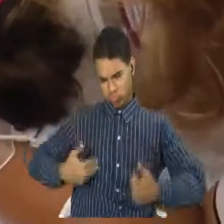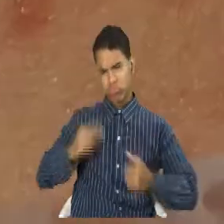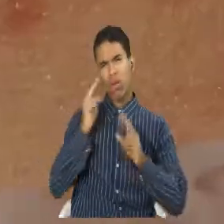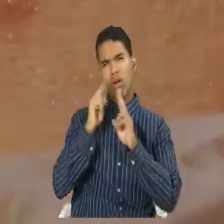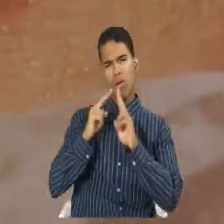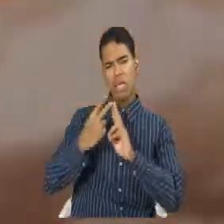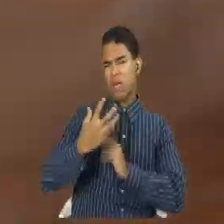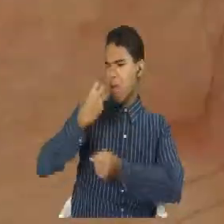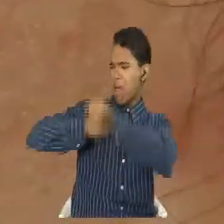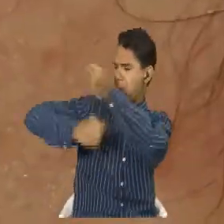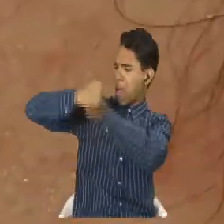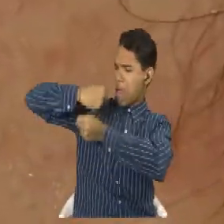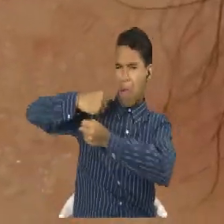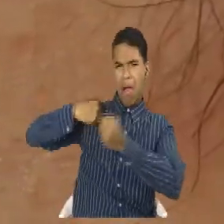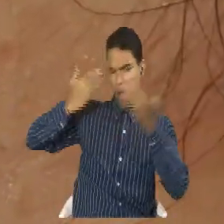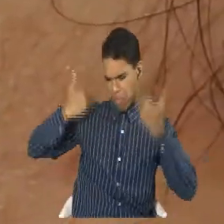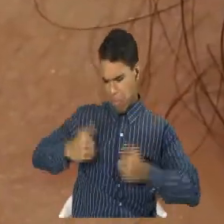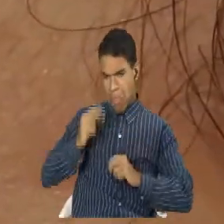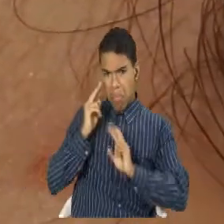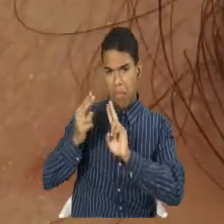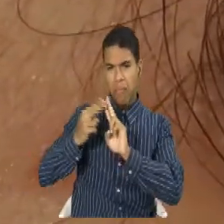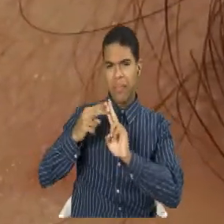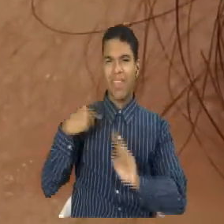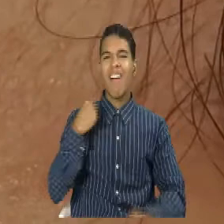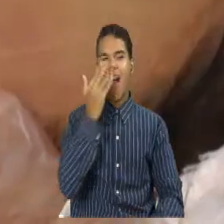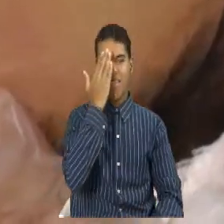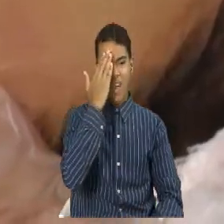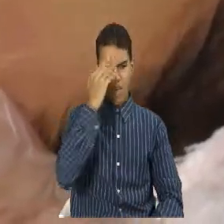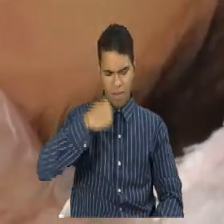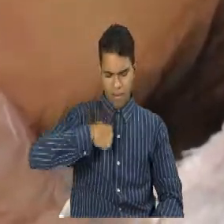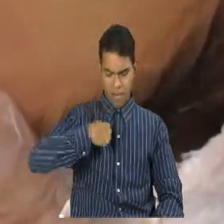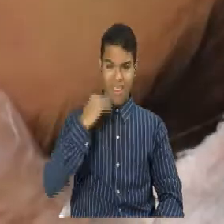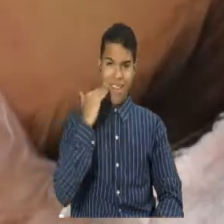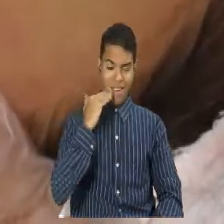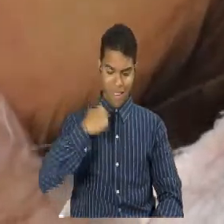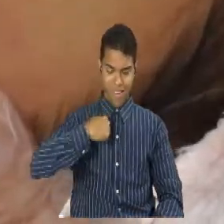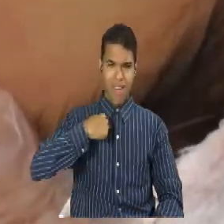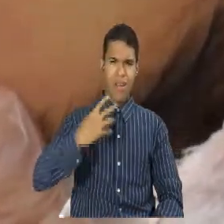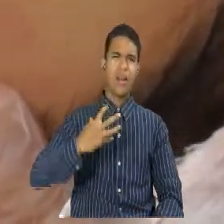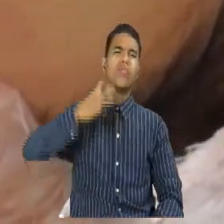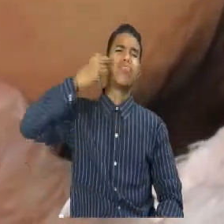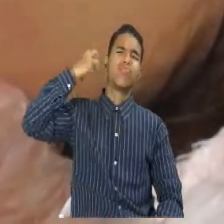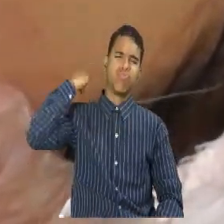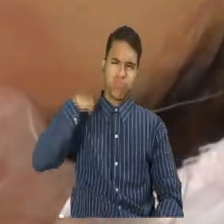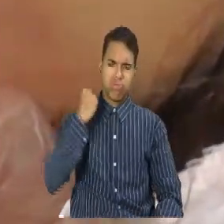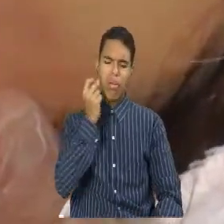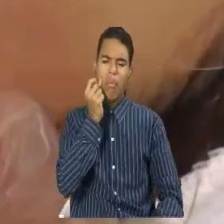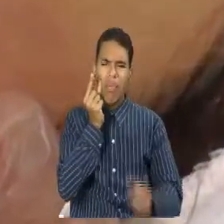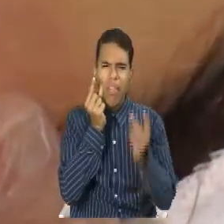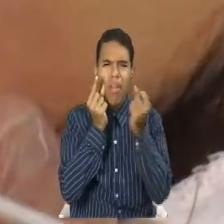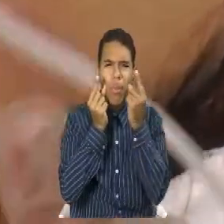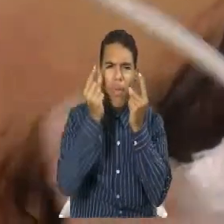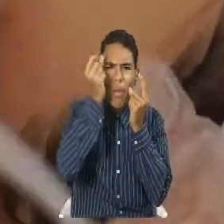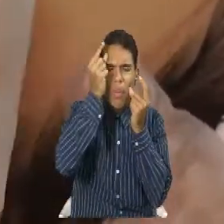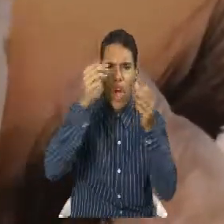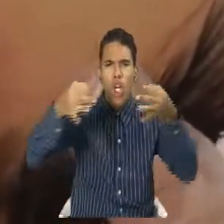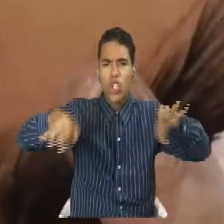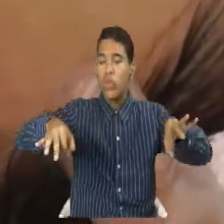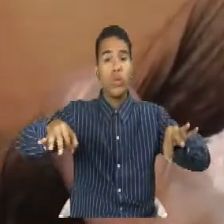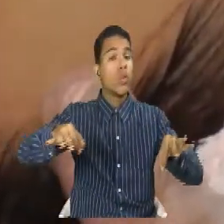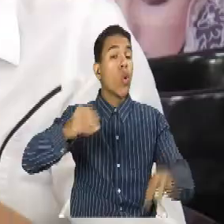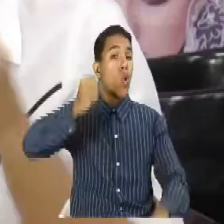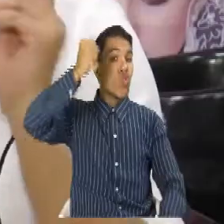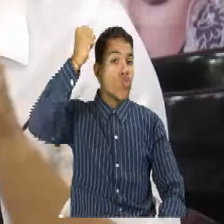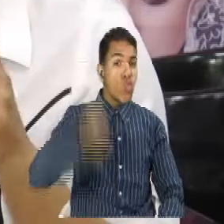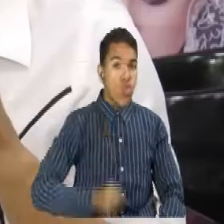años, saben de que yo pues sufrí de acné muy brusco, un acné muy fuerte, y la verdad que se